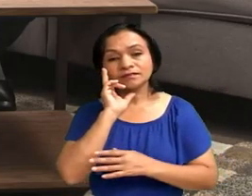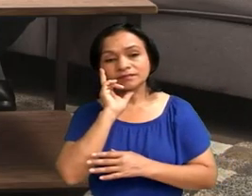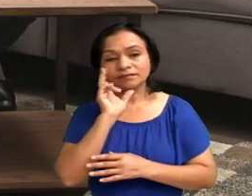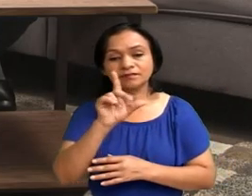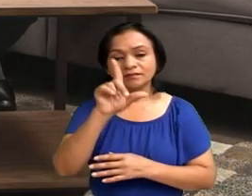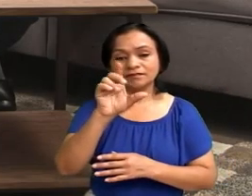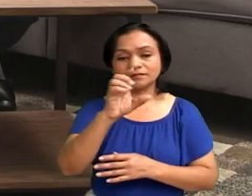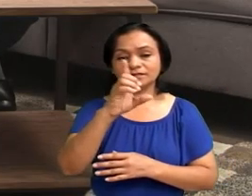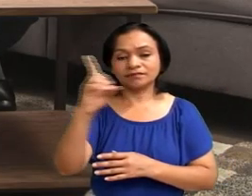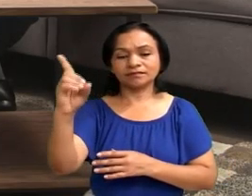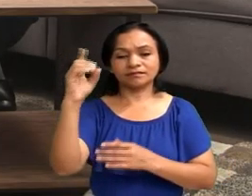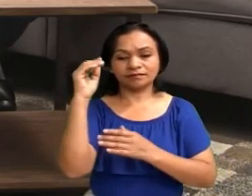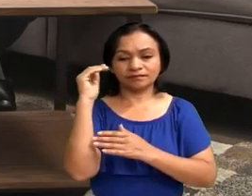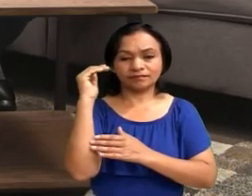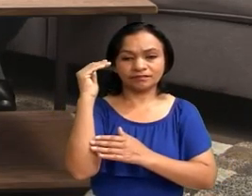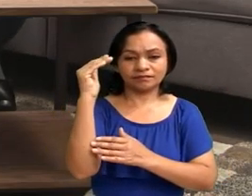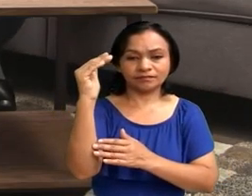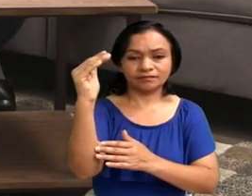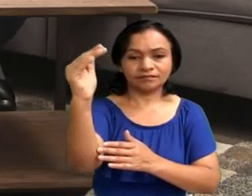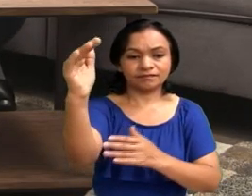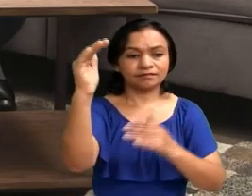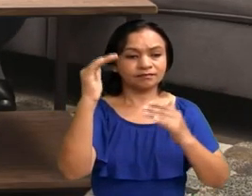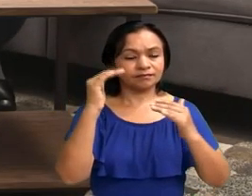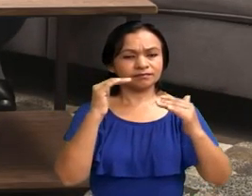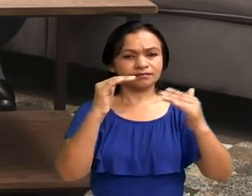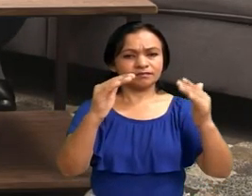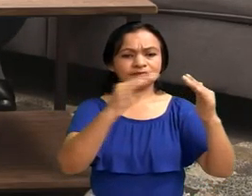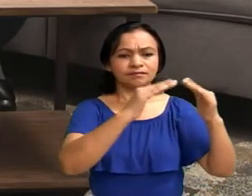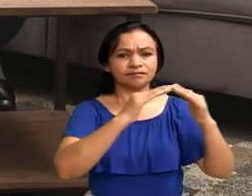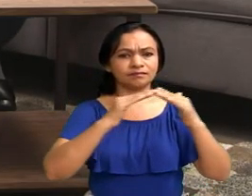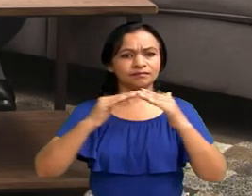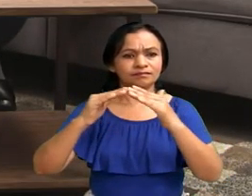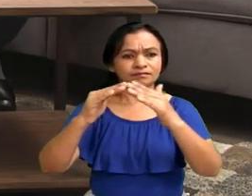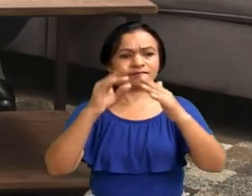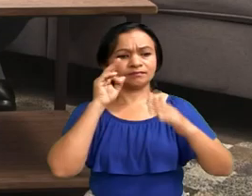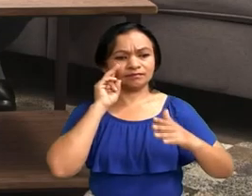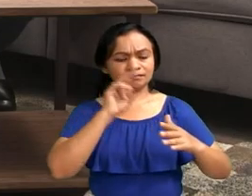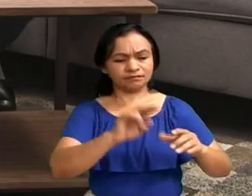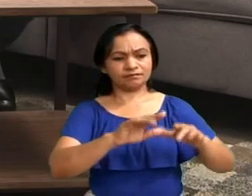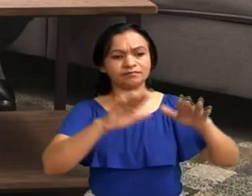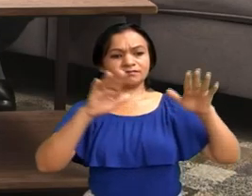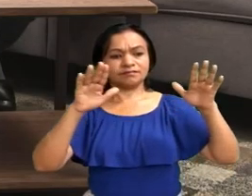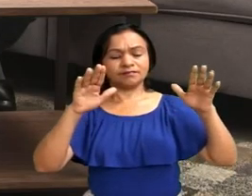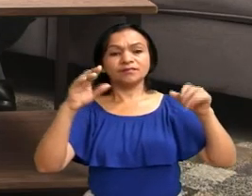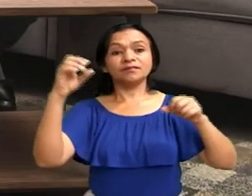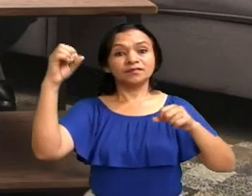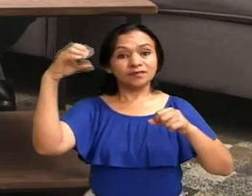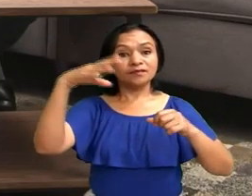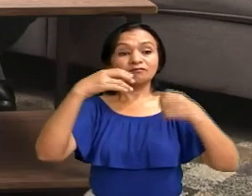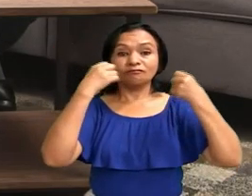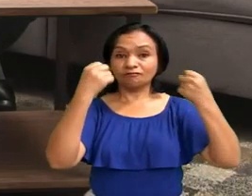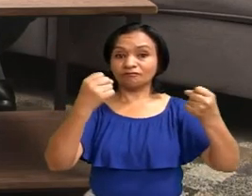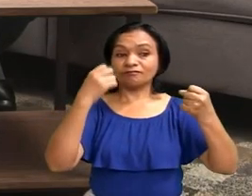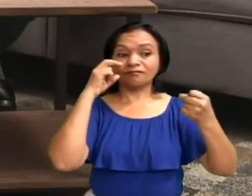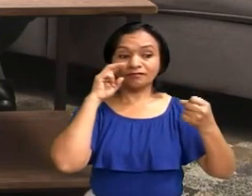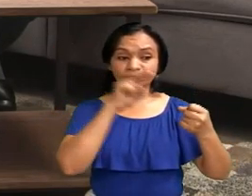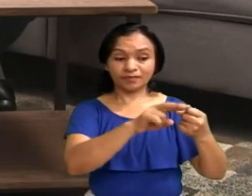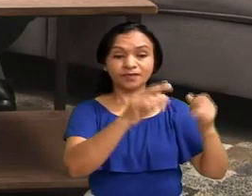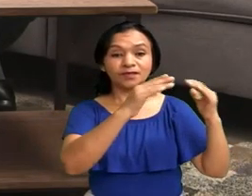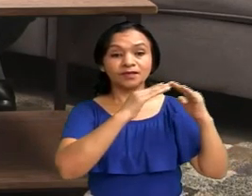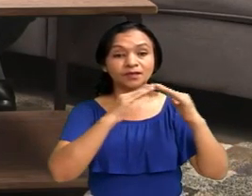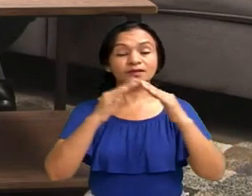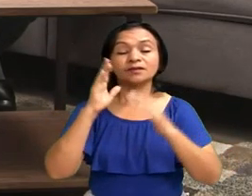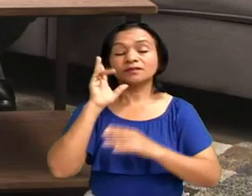LED. Entonces ve una ciudad casi en su mayor parte ya iluminada LED, y además de una